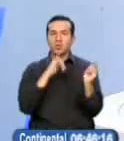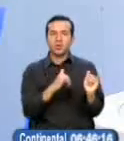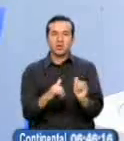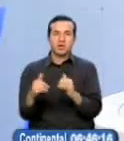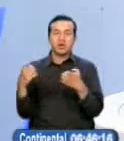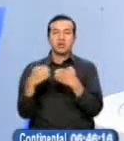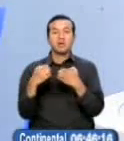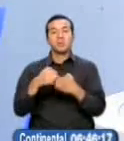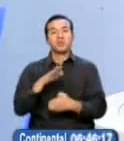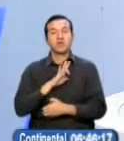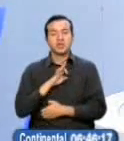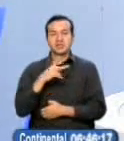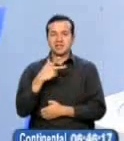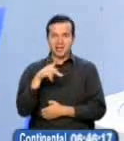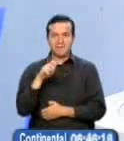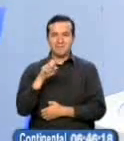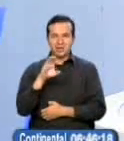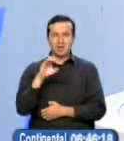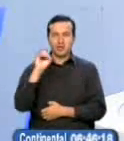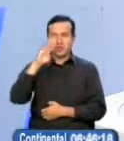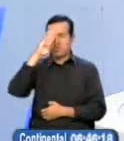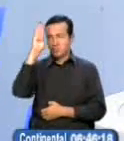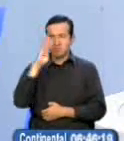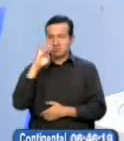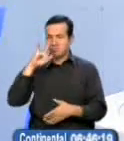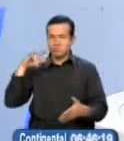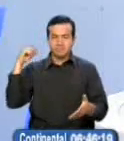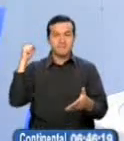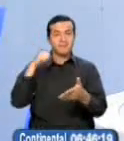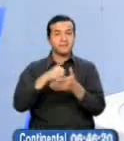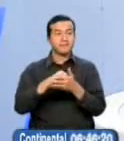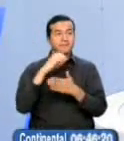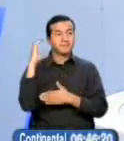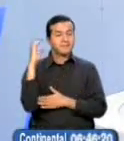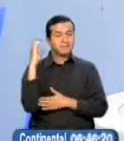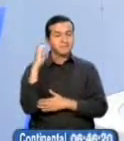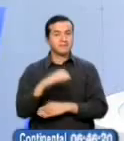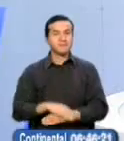equipo técnico chapecoense quienes fallecieron en un accidente aéreo en Colombia.